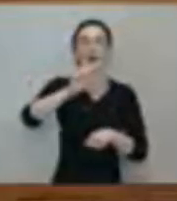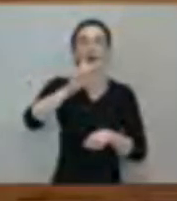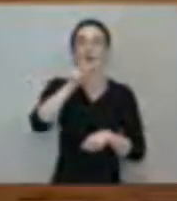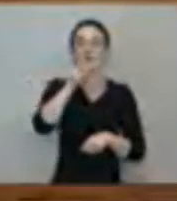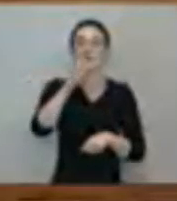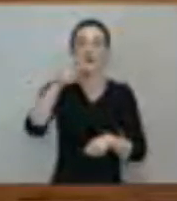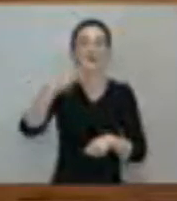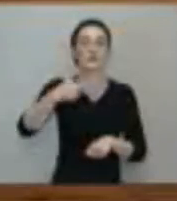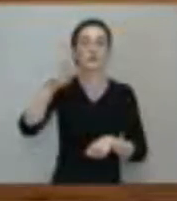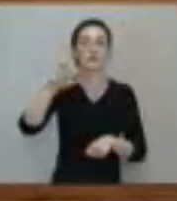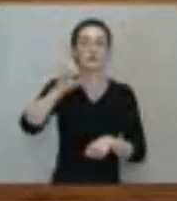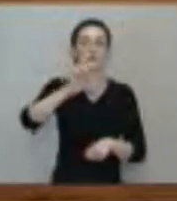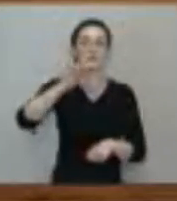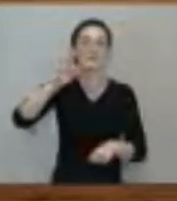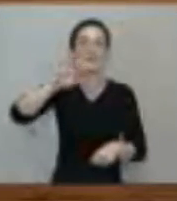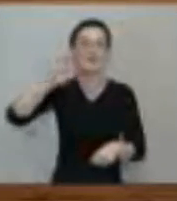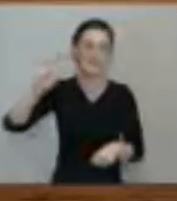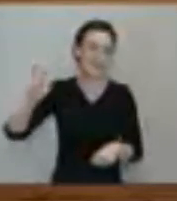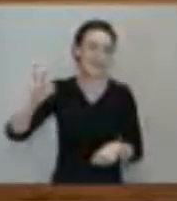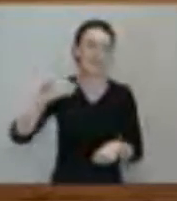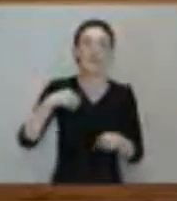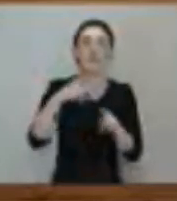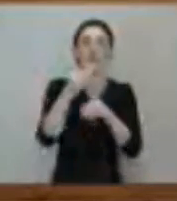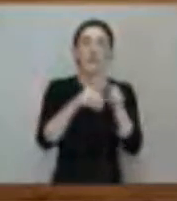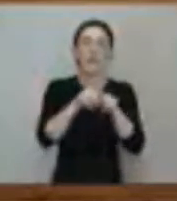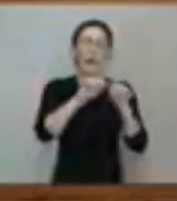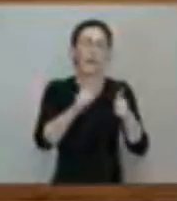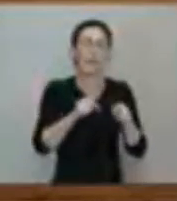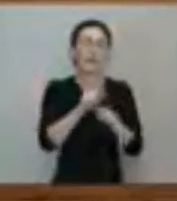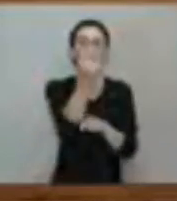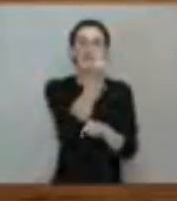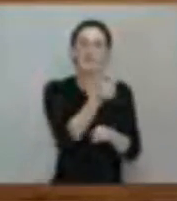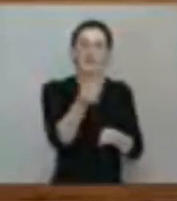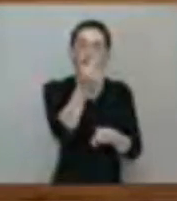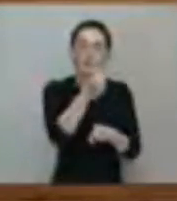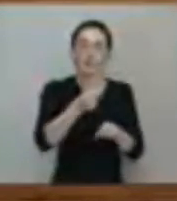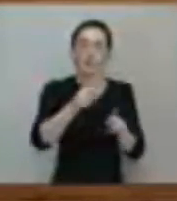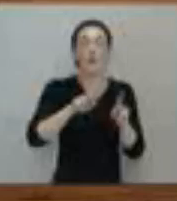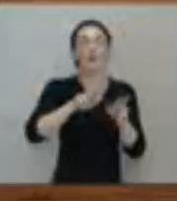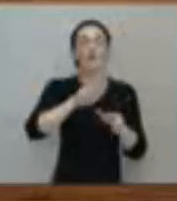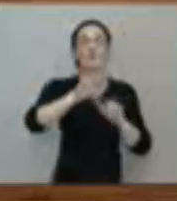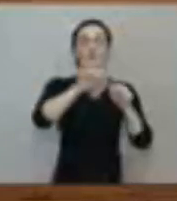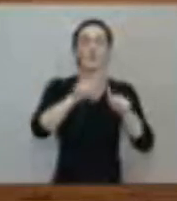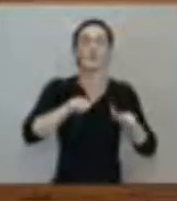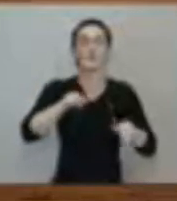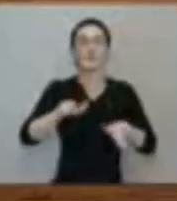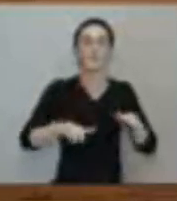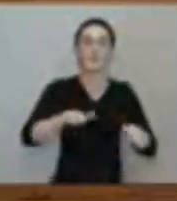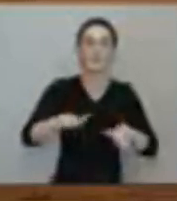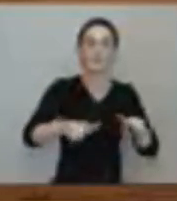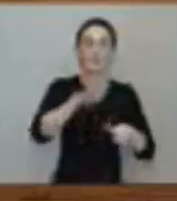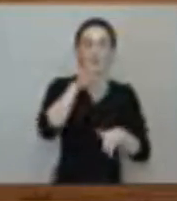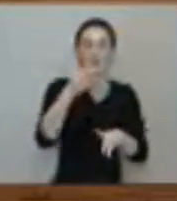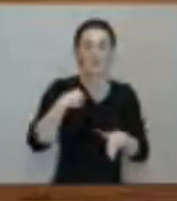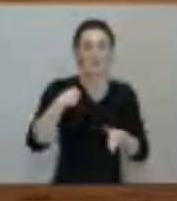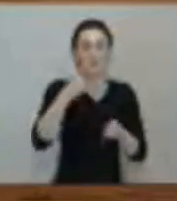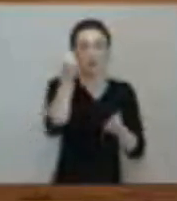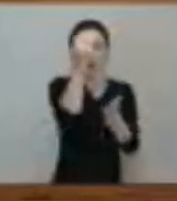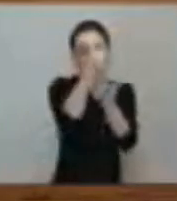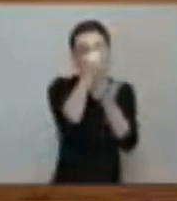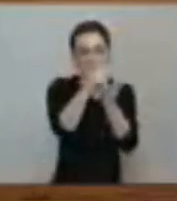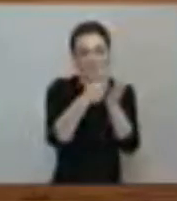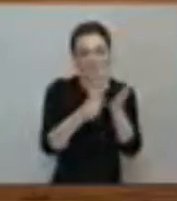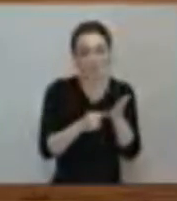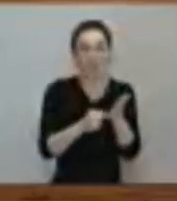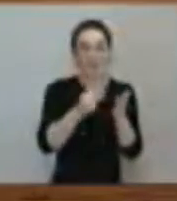fue haciendo una especie de dibujo con forma de salamandra, porque era ese el esquema que venía bien